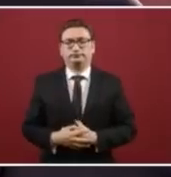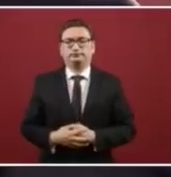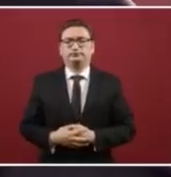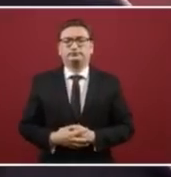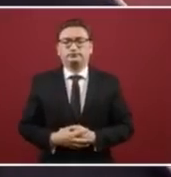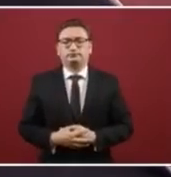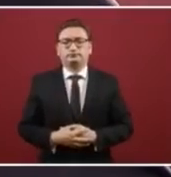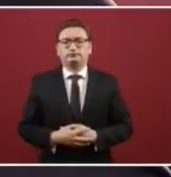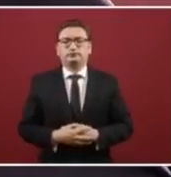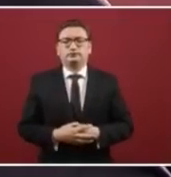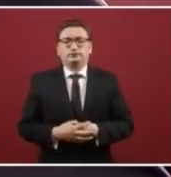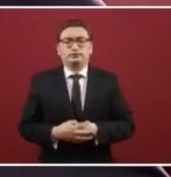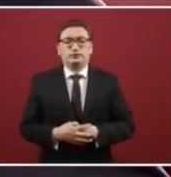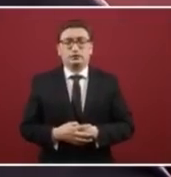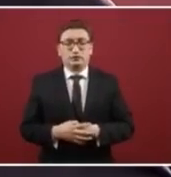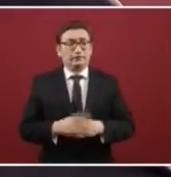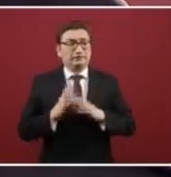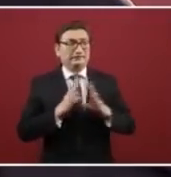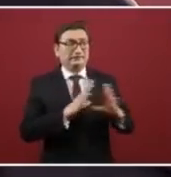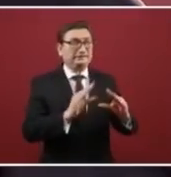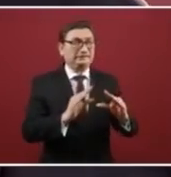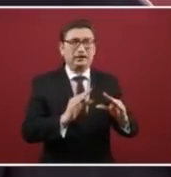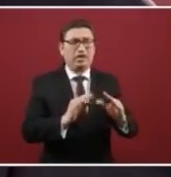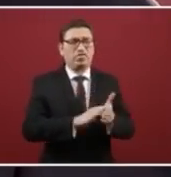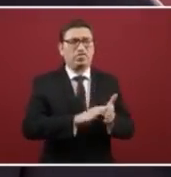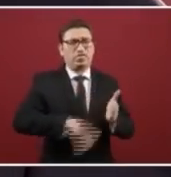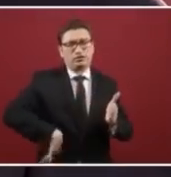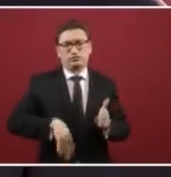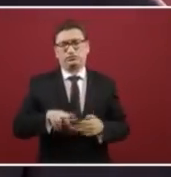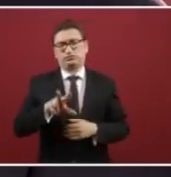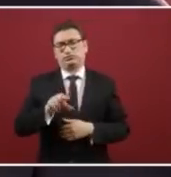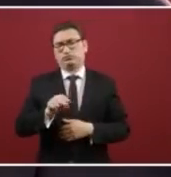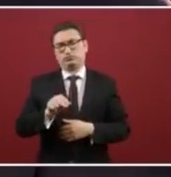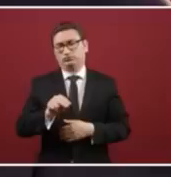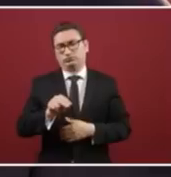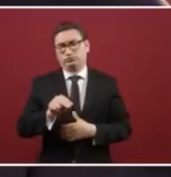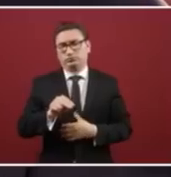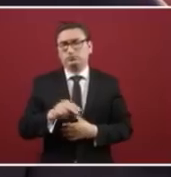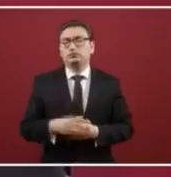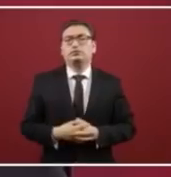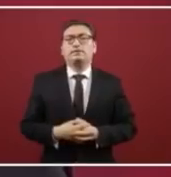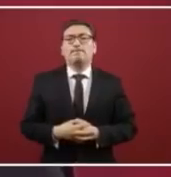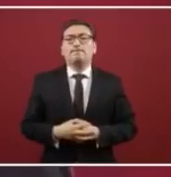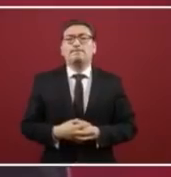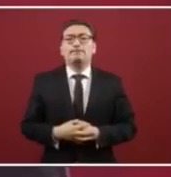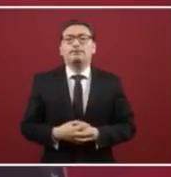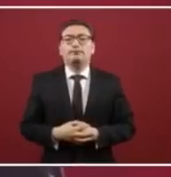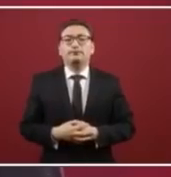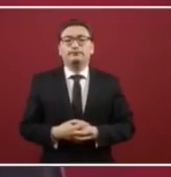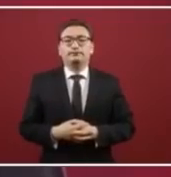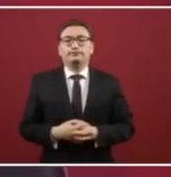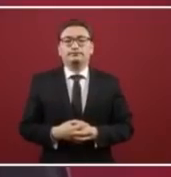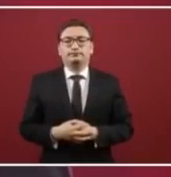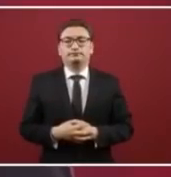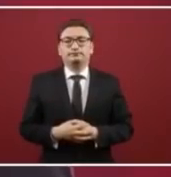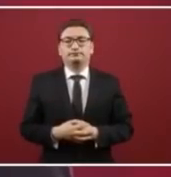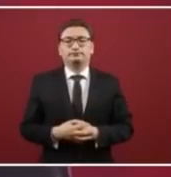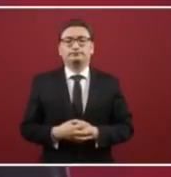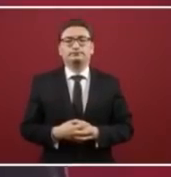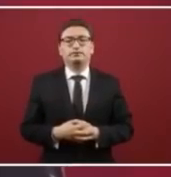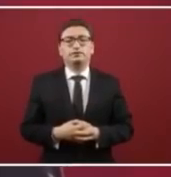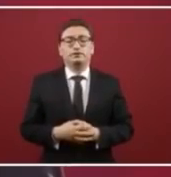no debe omitirse y qué debemos de